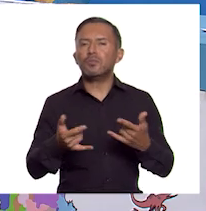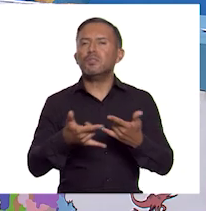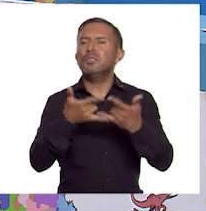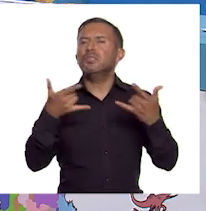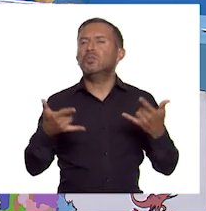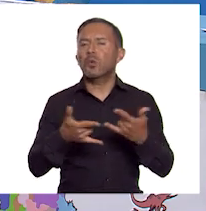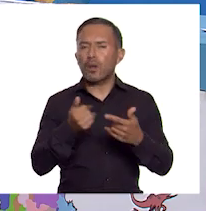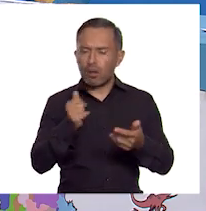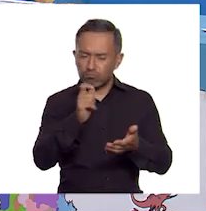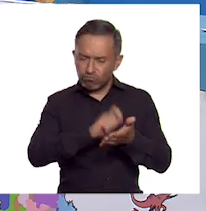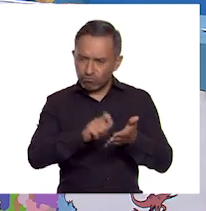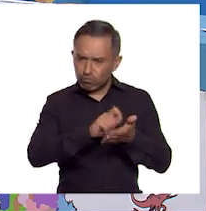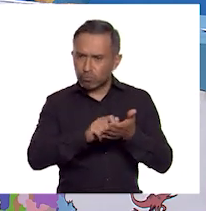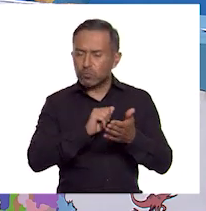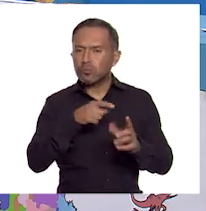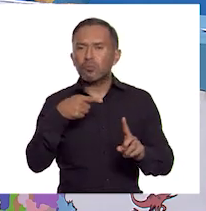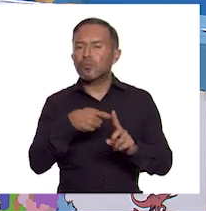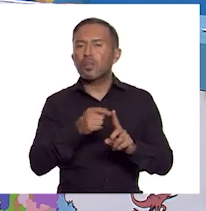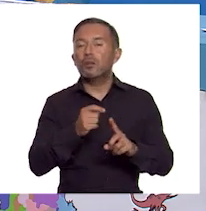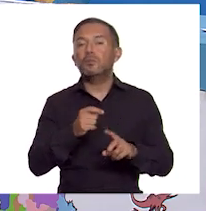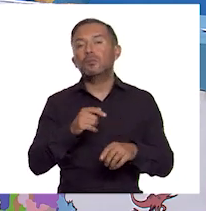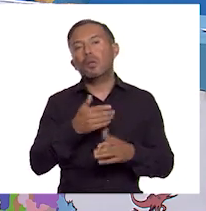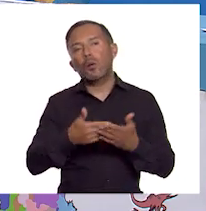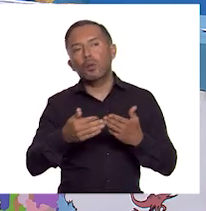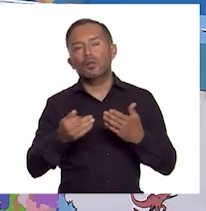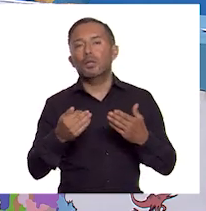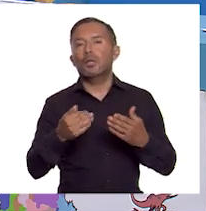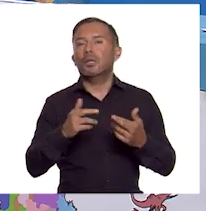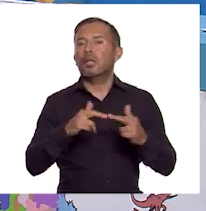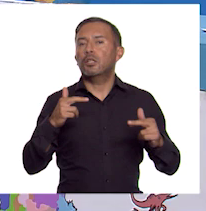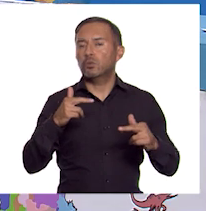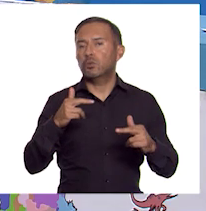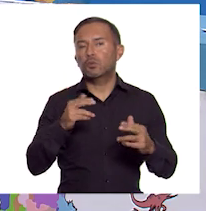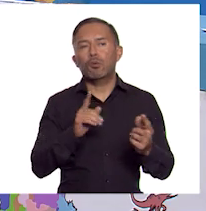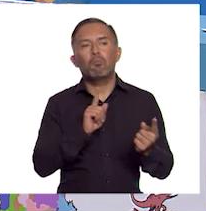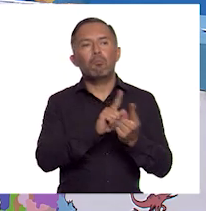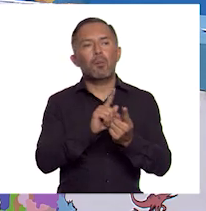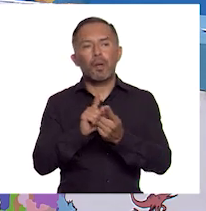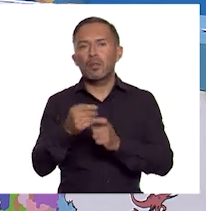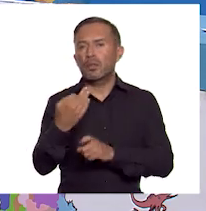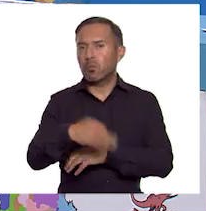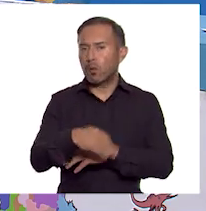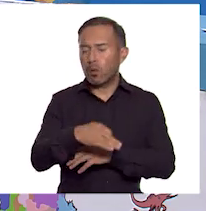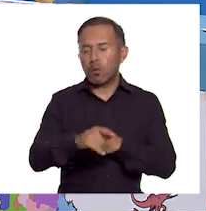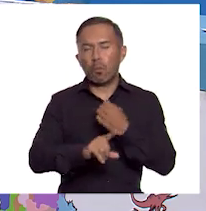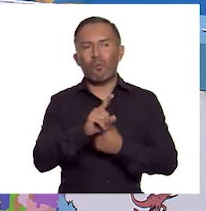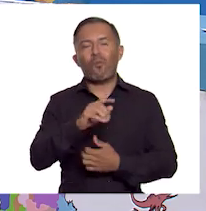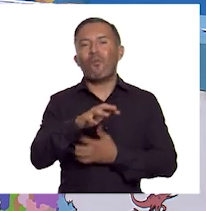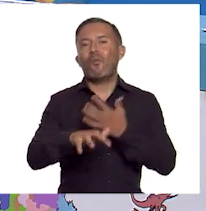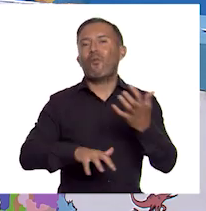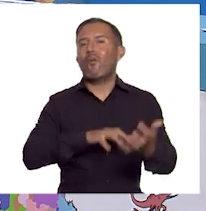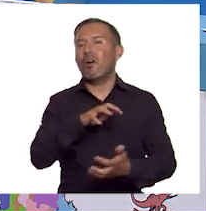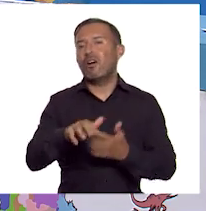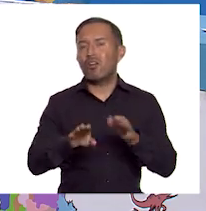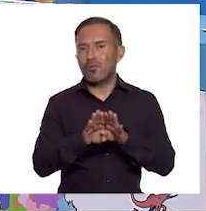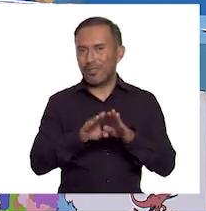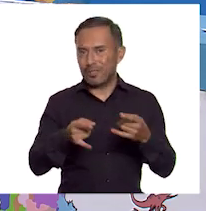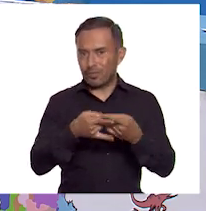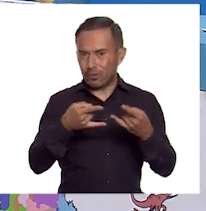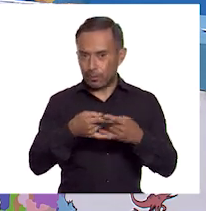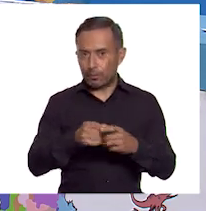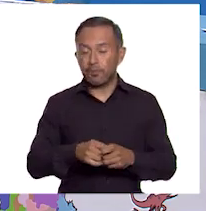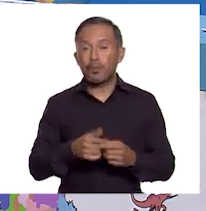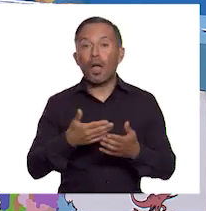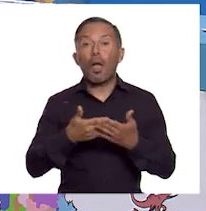historia resaltando relaciones temporales y de causa y consecuencia entre los acontecimientos que la conforman.